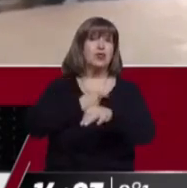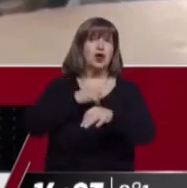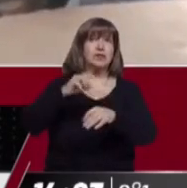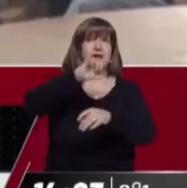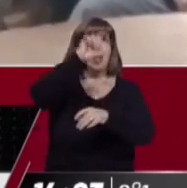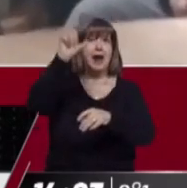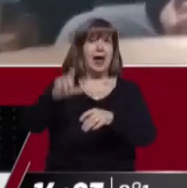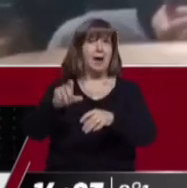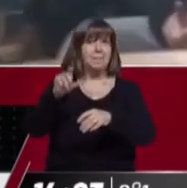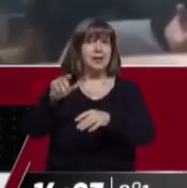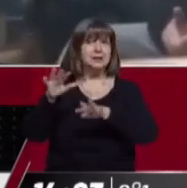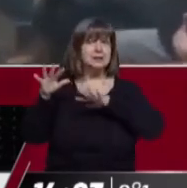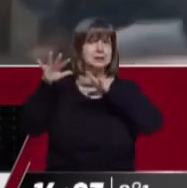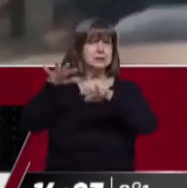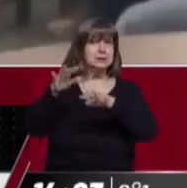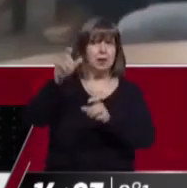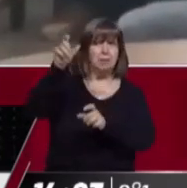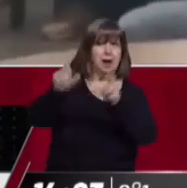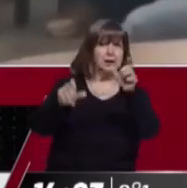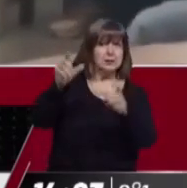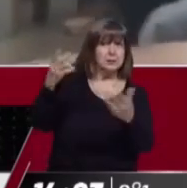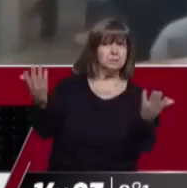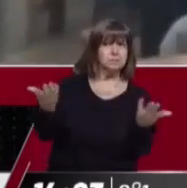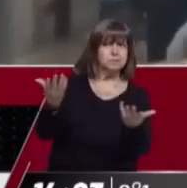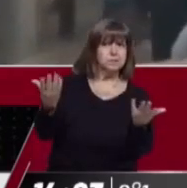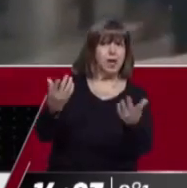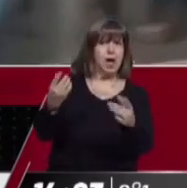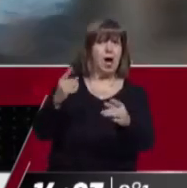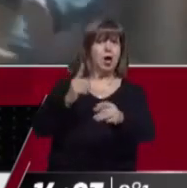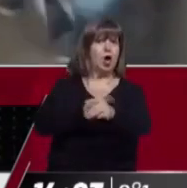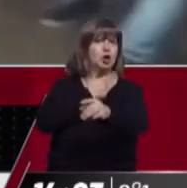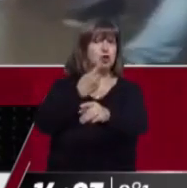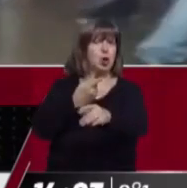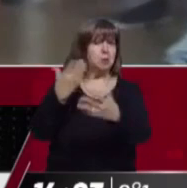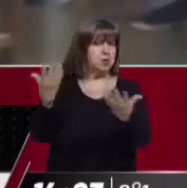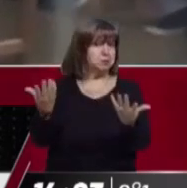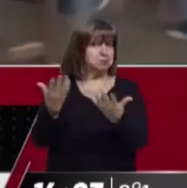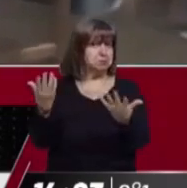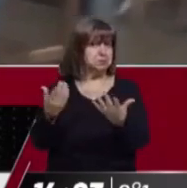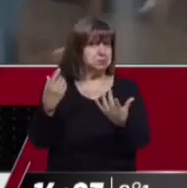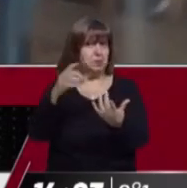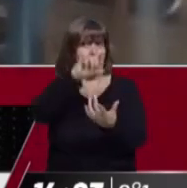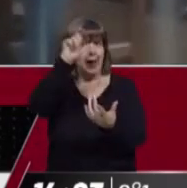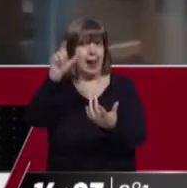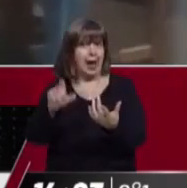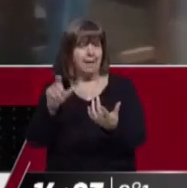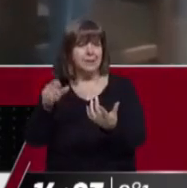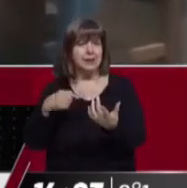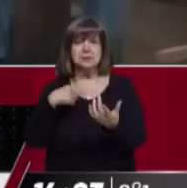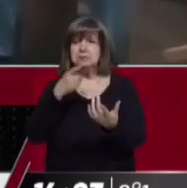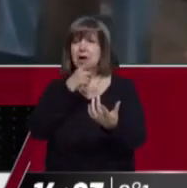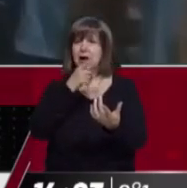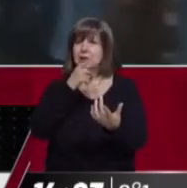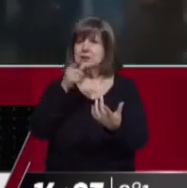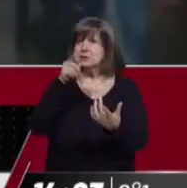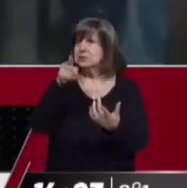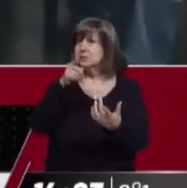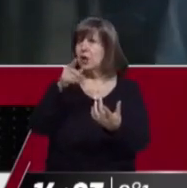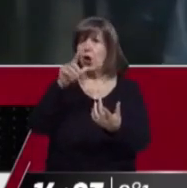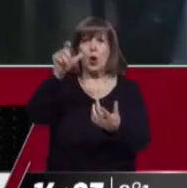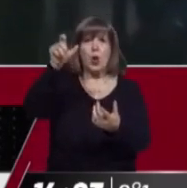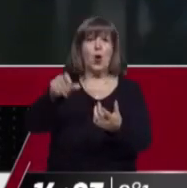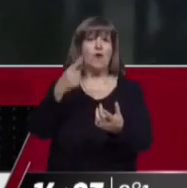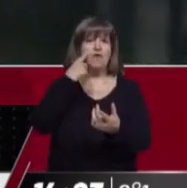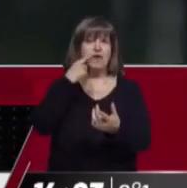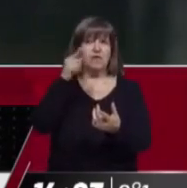y que ha revolucionado en cierta medida, va con costumbres de otros lugares hacia el departamento paceño y termina cometiendo distintos ilícitos